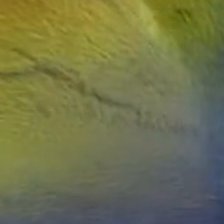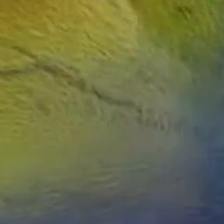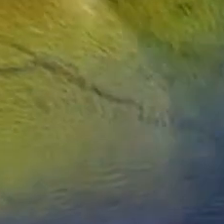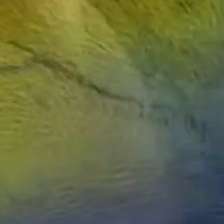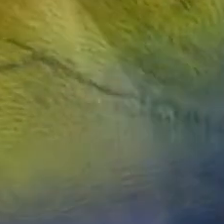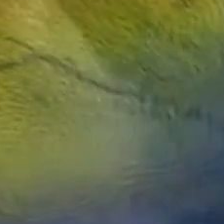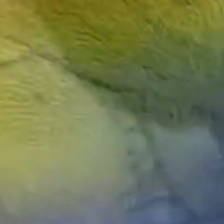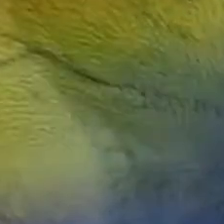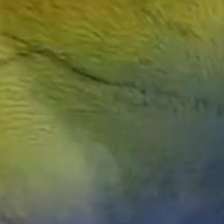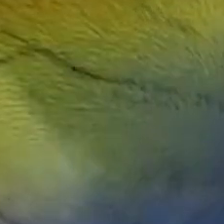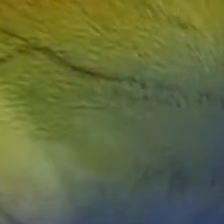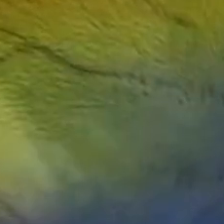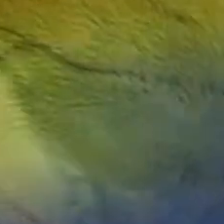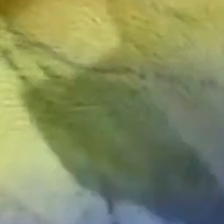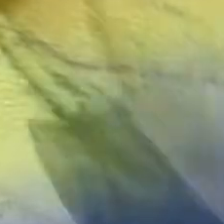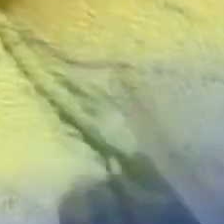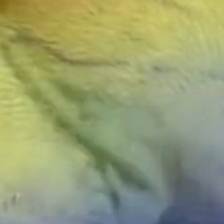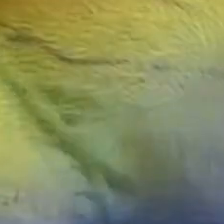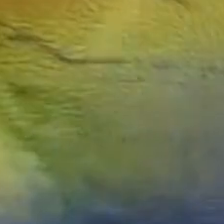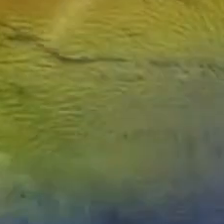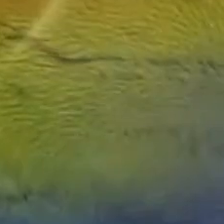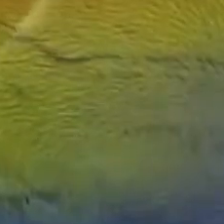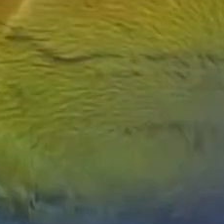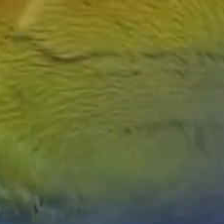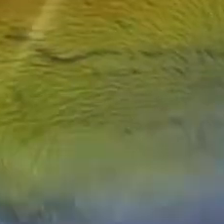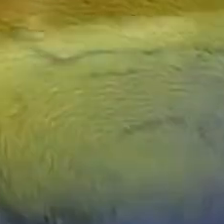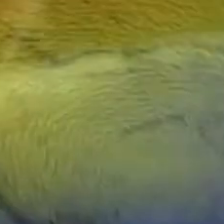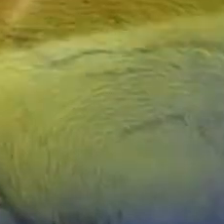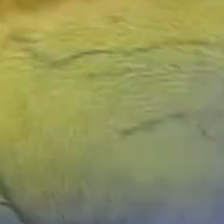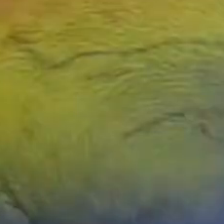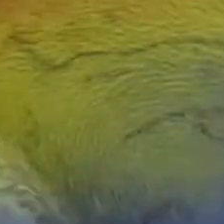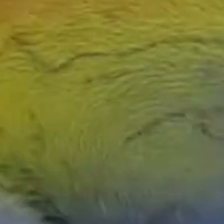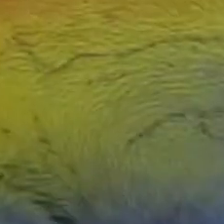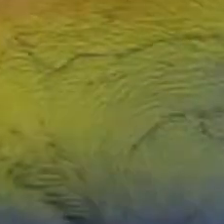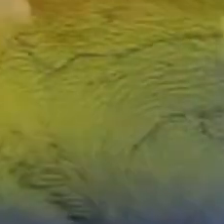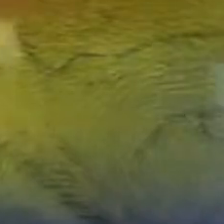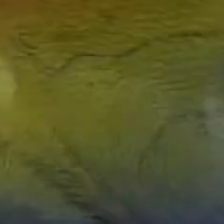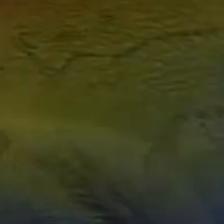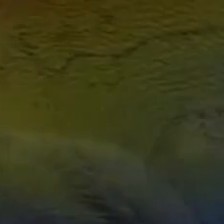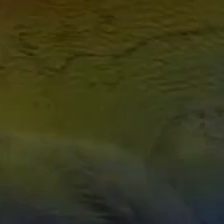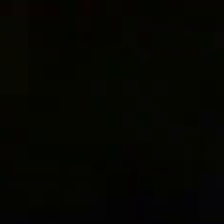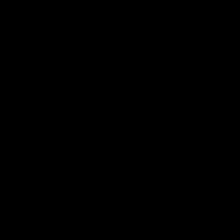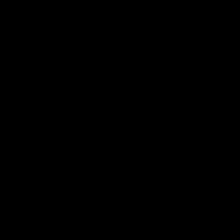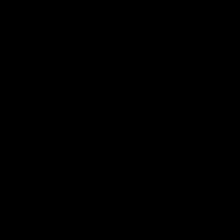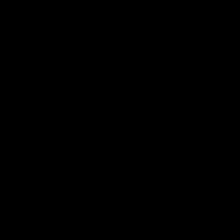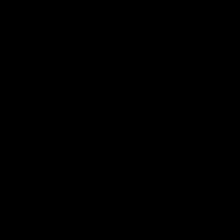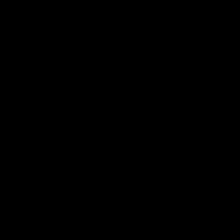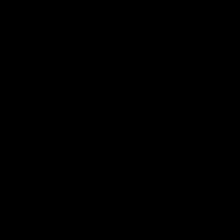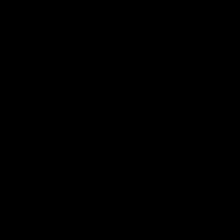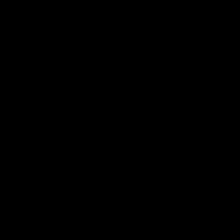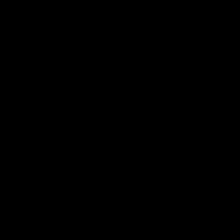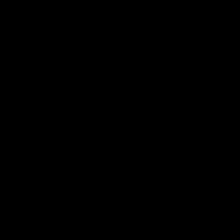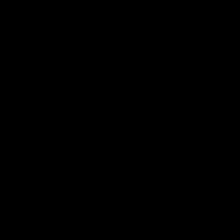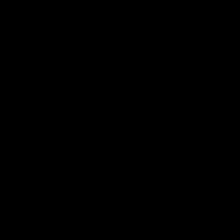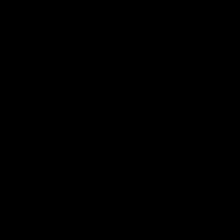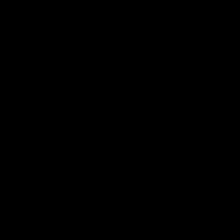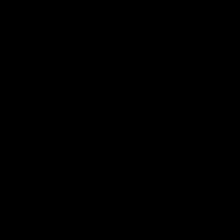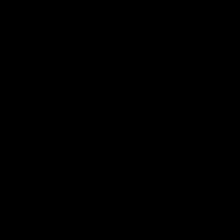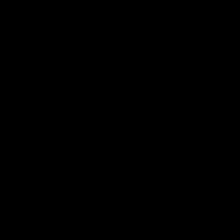en estreno simultáneo con todos los canales públicos de Latinoamérica. Solo por 13, Costa